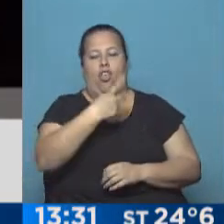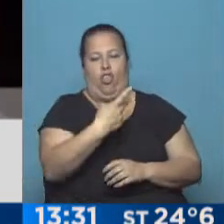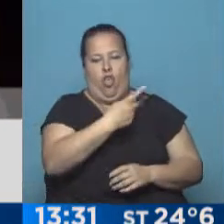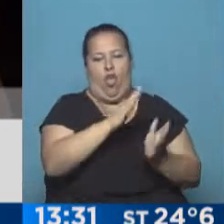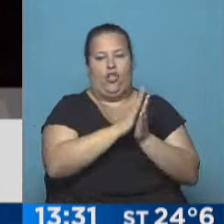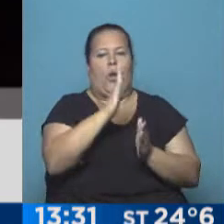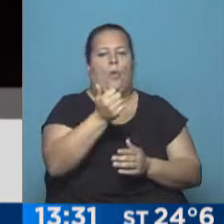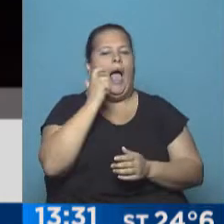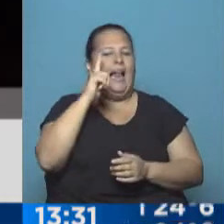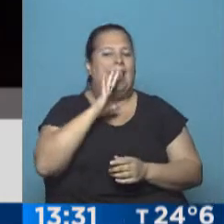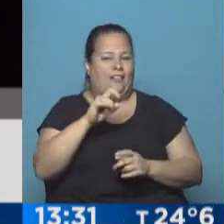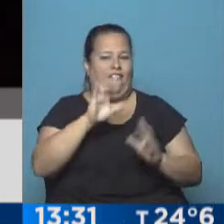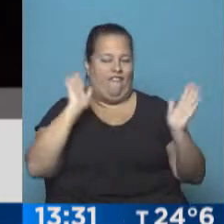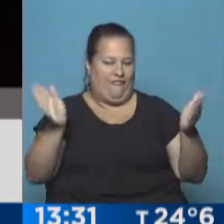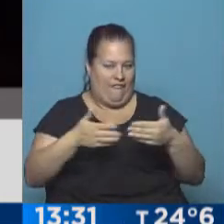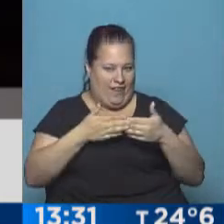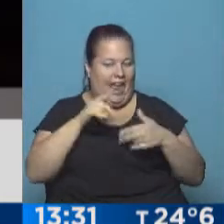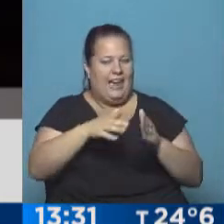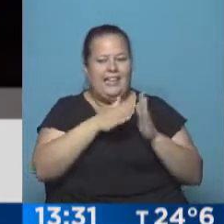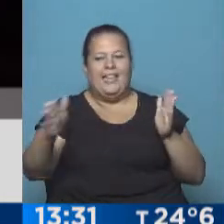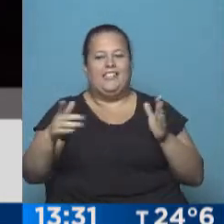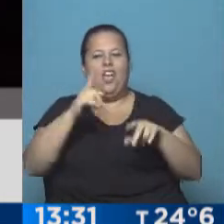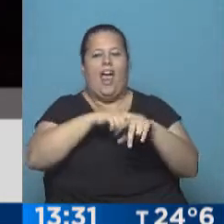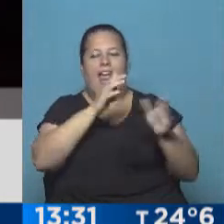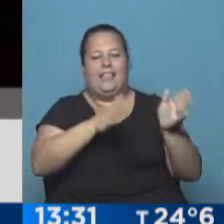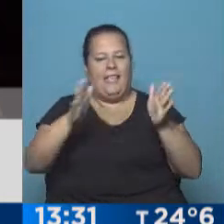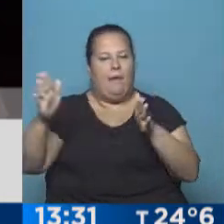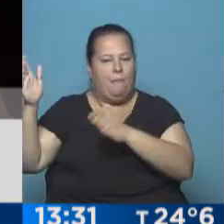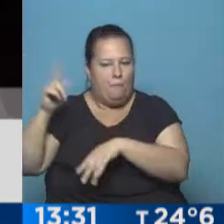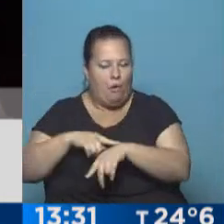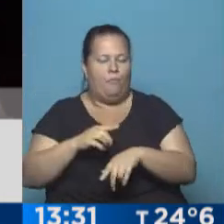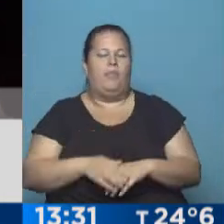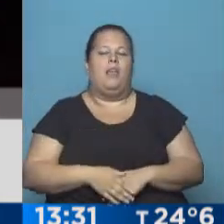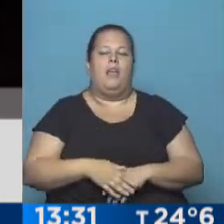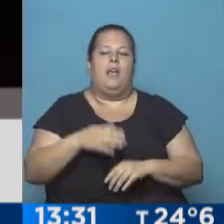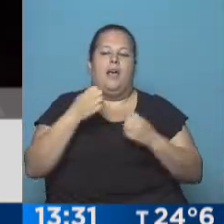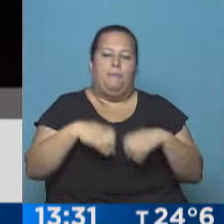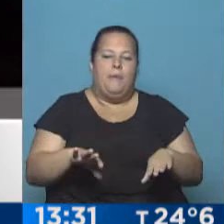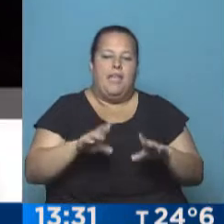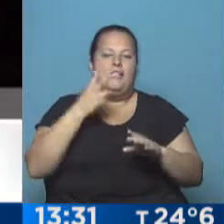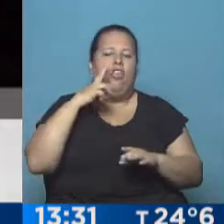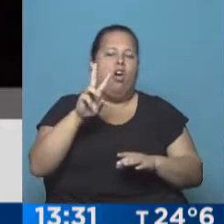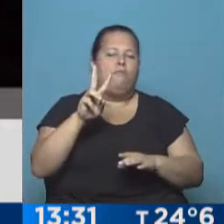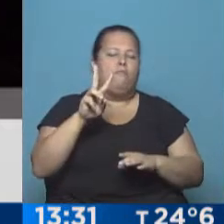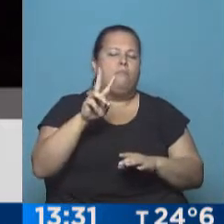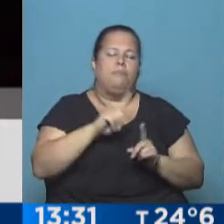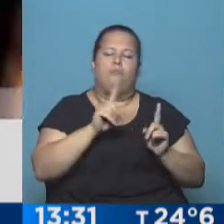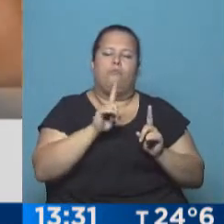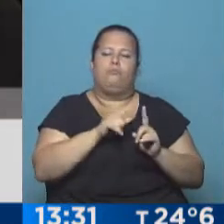Baglietto, que va a ser el cierre porque es totalmente cronológico el concierto. Aparece a partir del 2000,